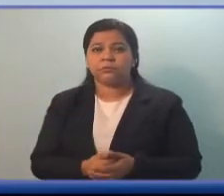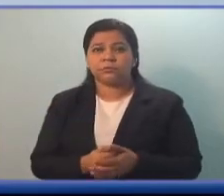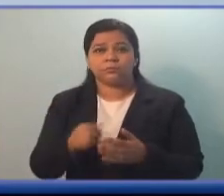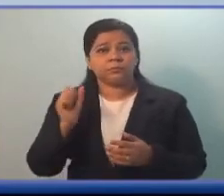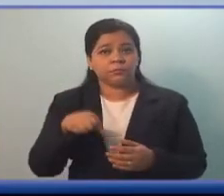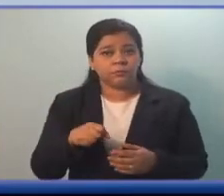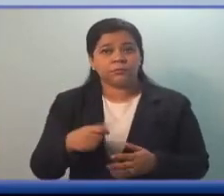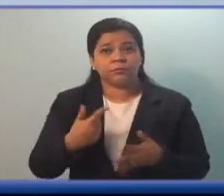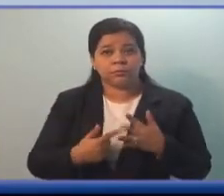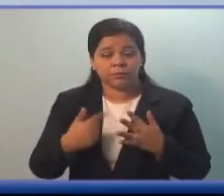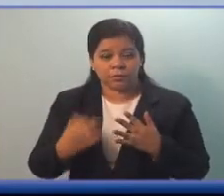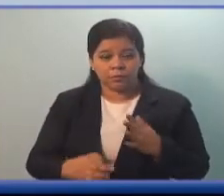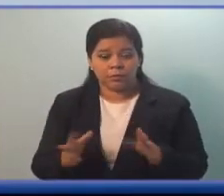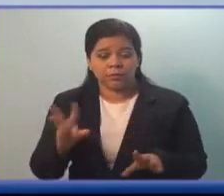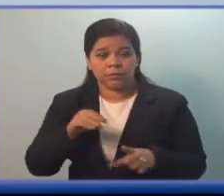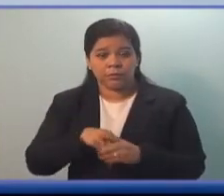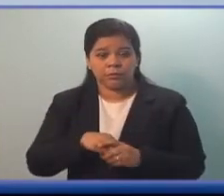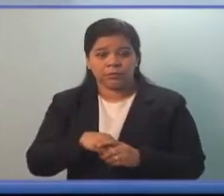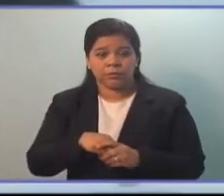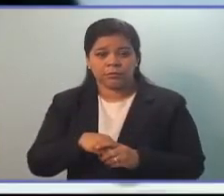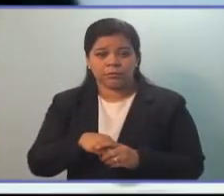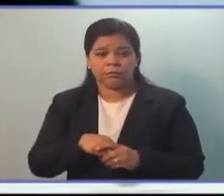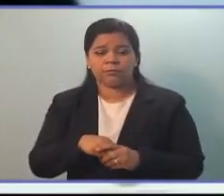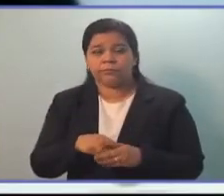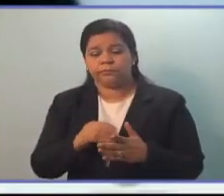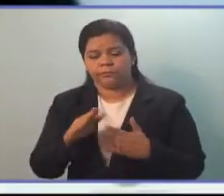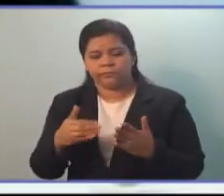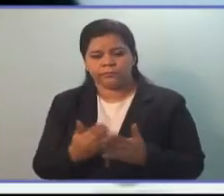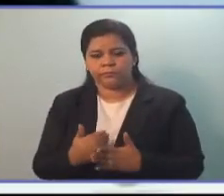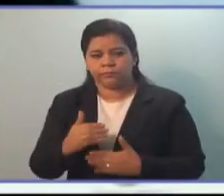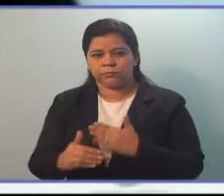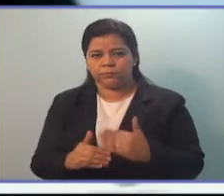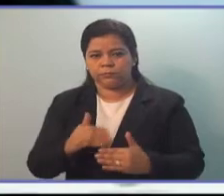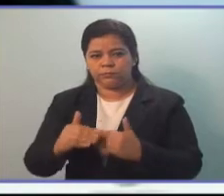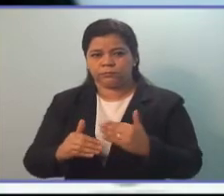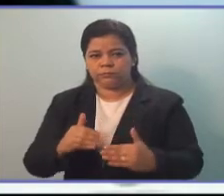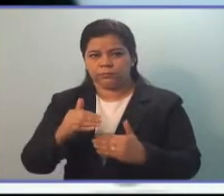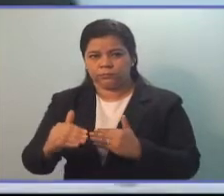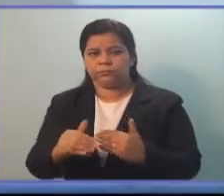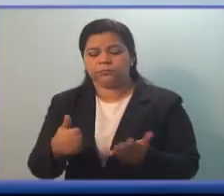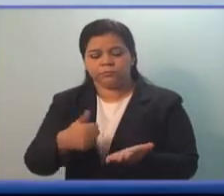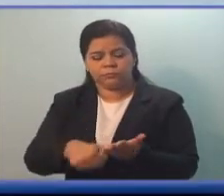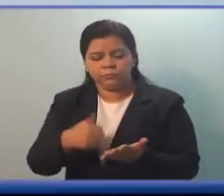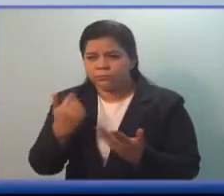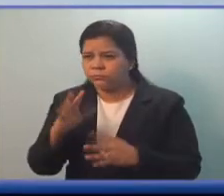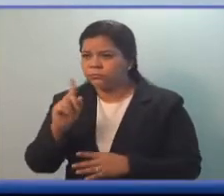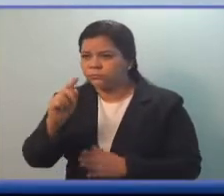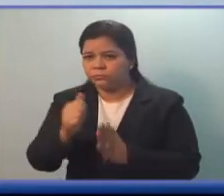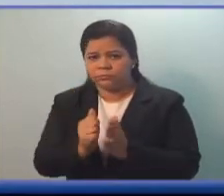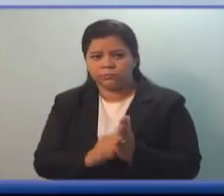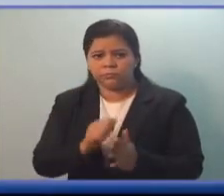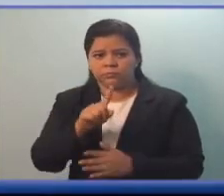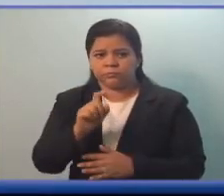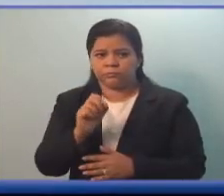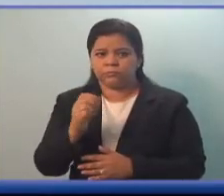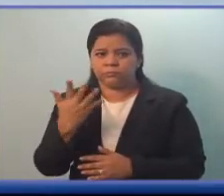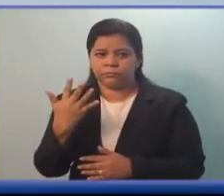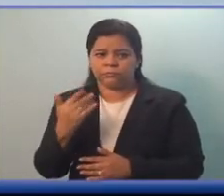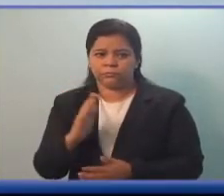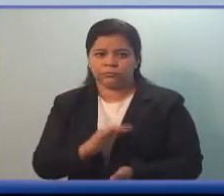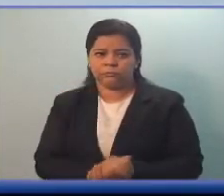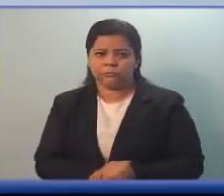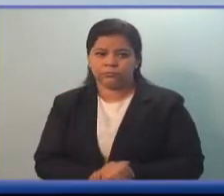En la ley orgánica, lo relativo a los procedimientos para investigar abogados hay un solo artículo, el 115. Pero para